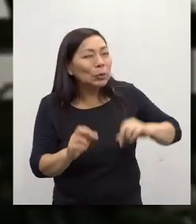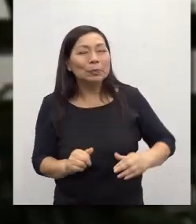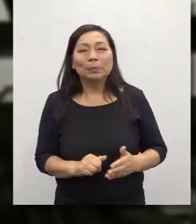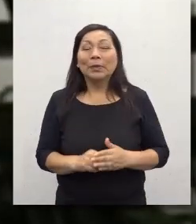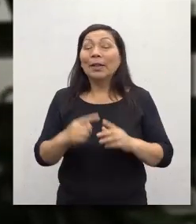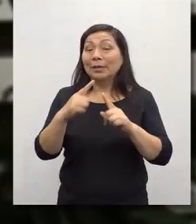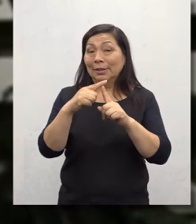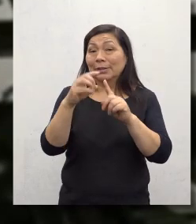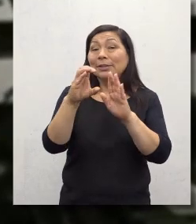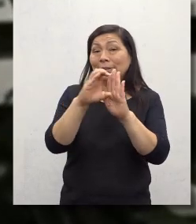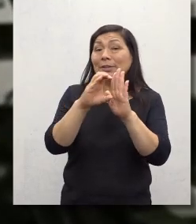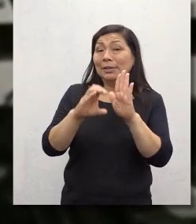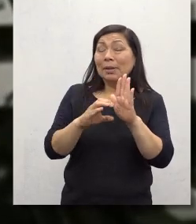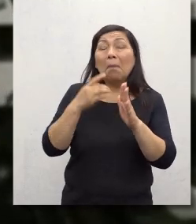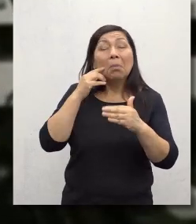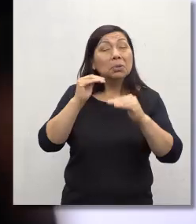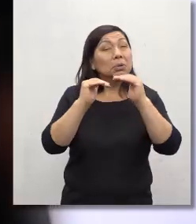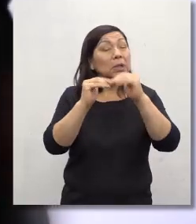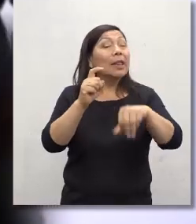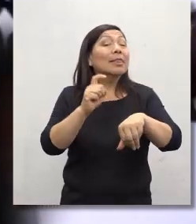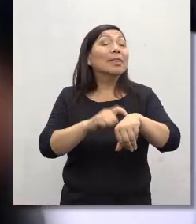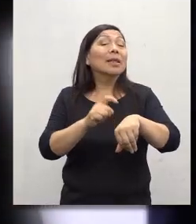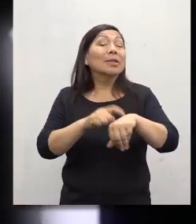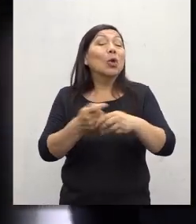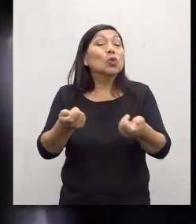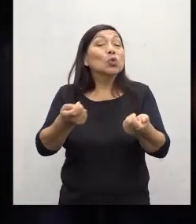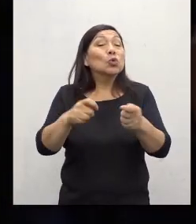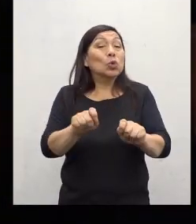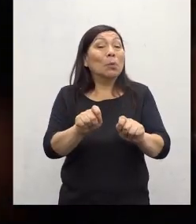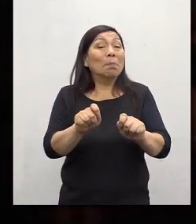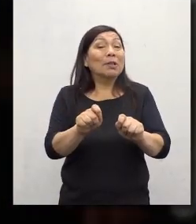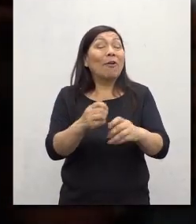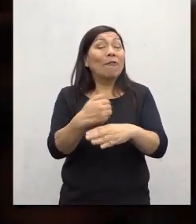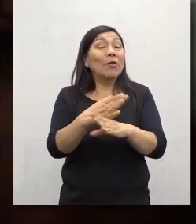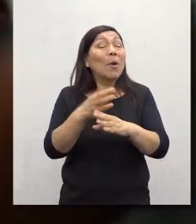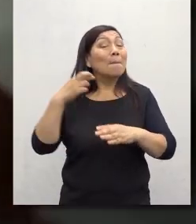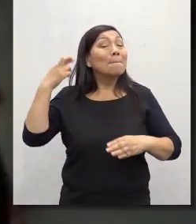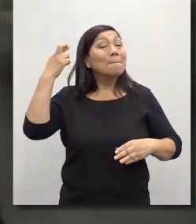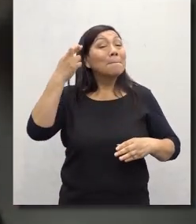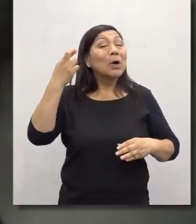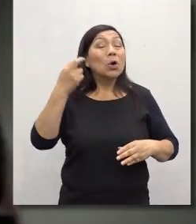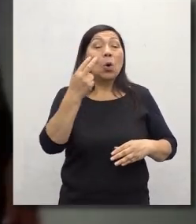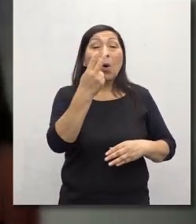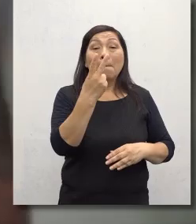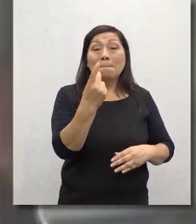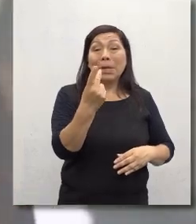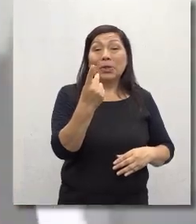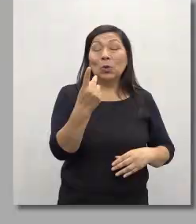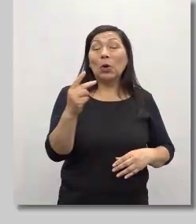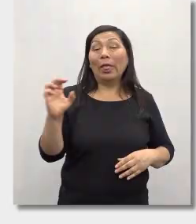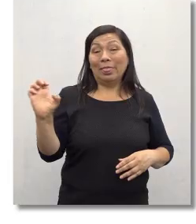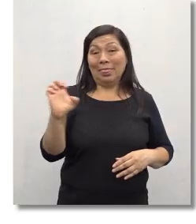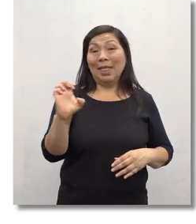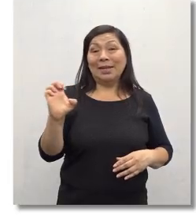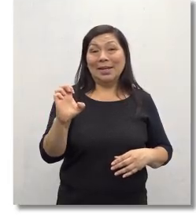TC fijó como fecha límite para la disolución de la formación política el 21 de enero.